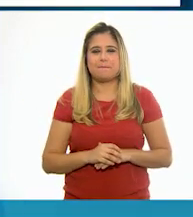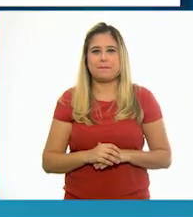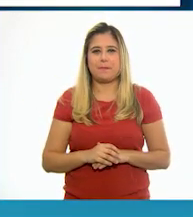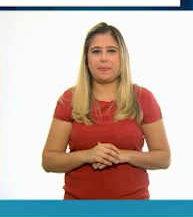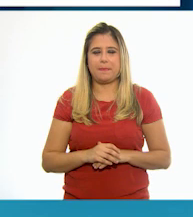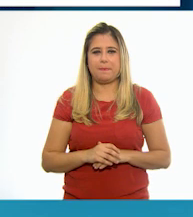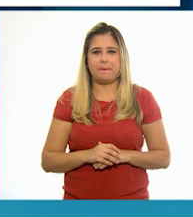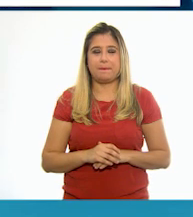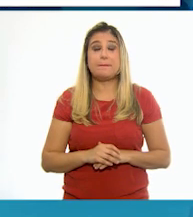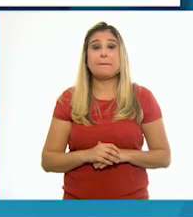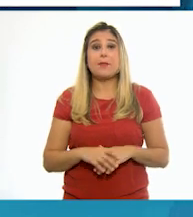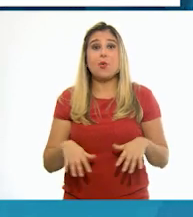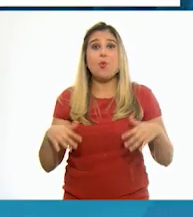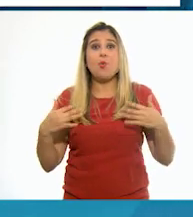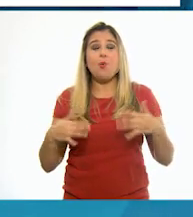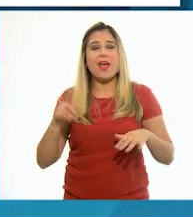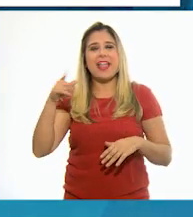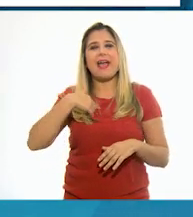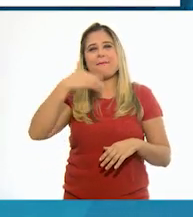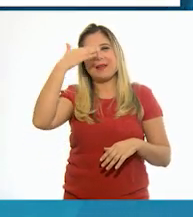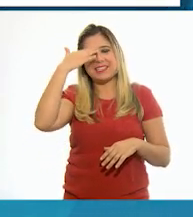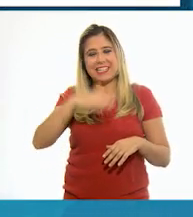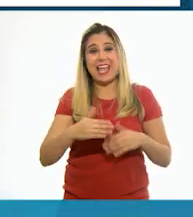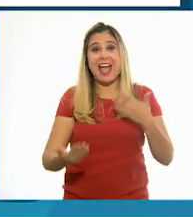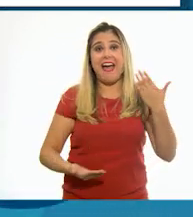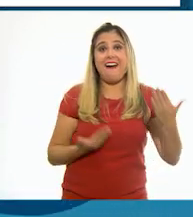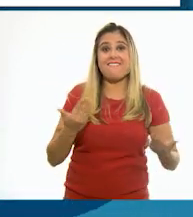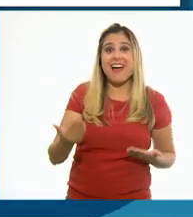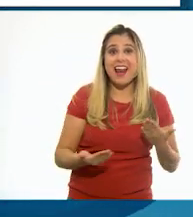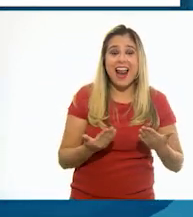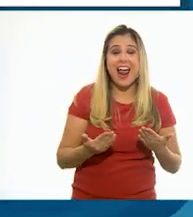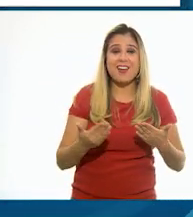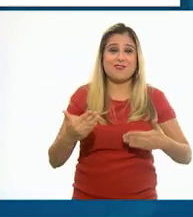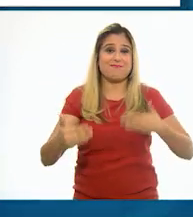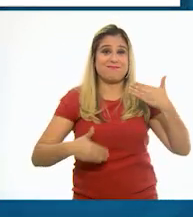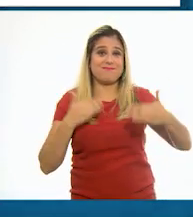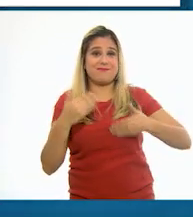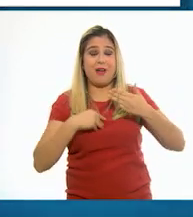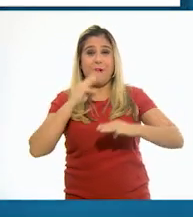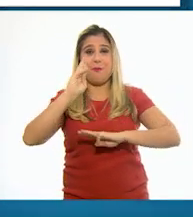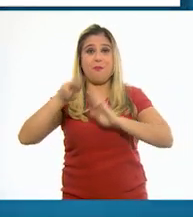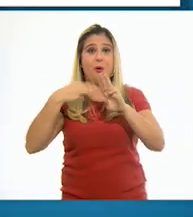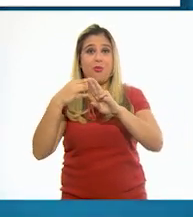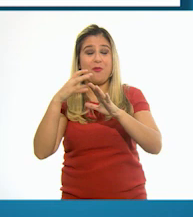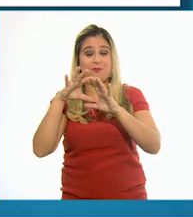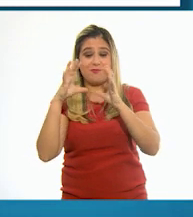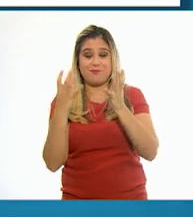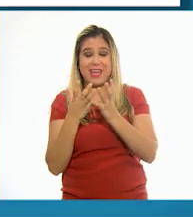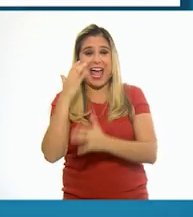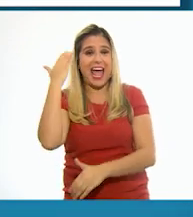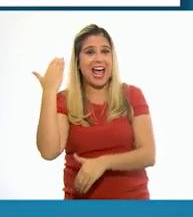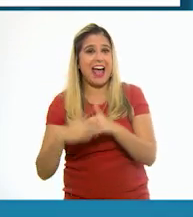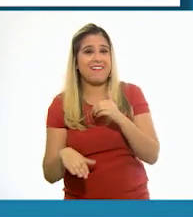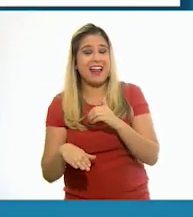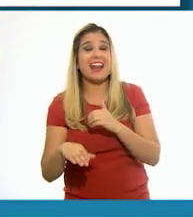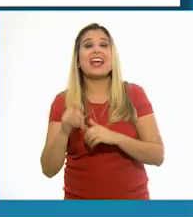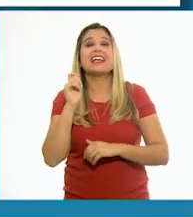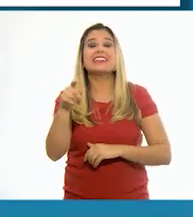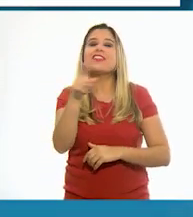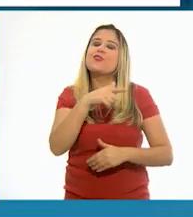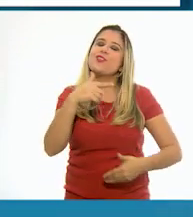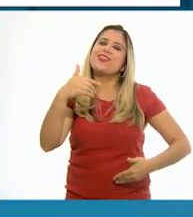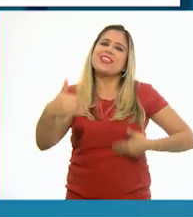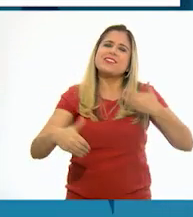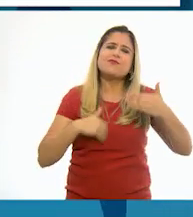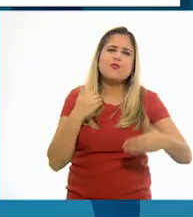¡Uy! Este sí me lo sé. Es a bailar y a gozar que el mundo se va a acabar. Y significa que debemos disfrutar la